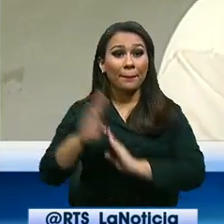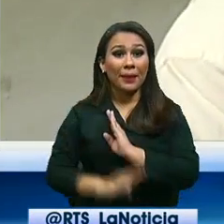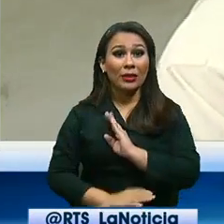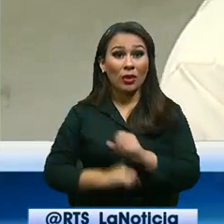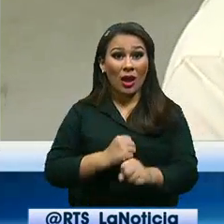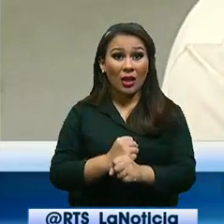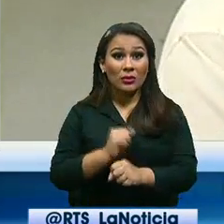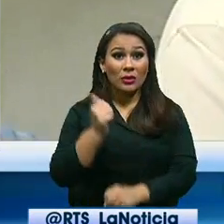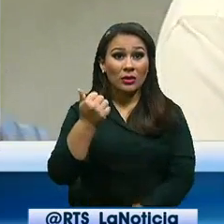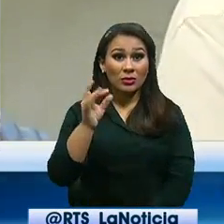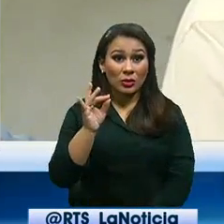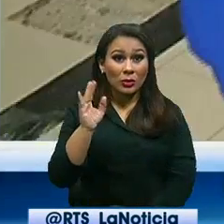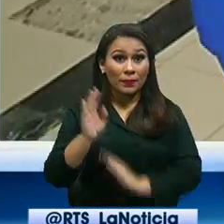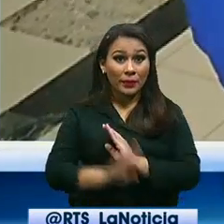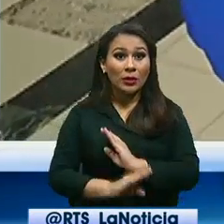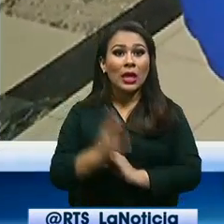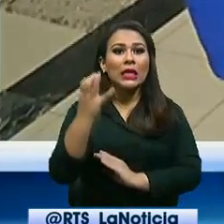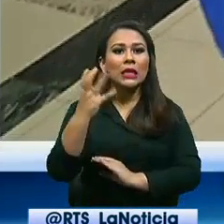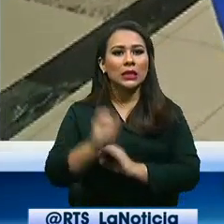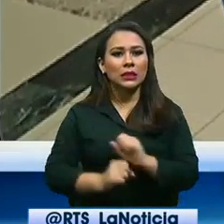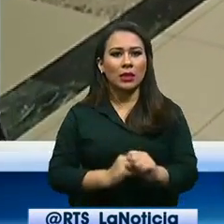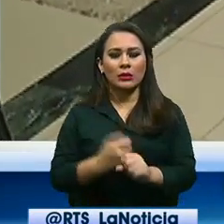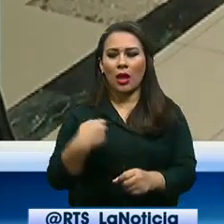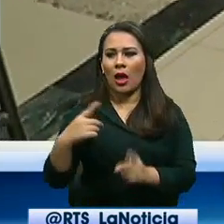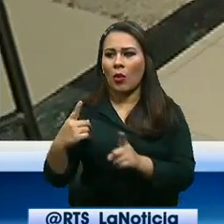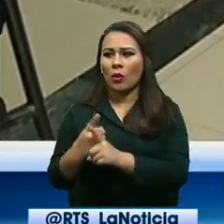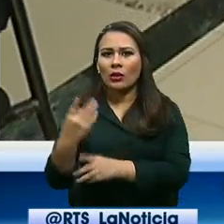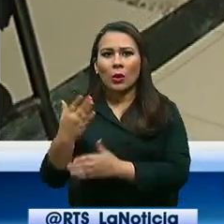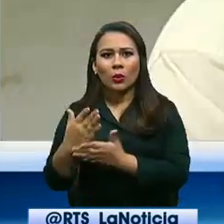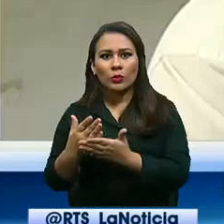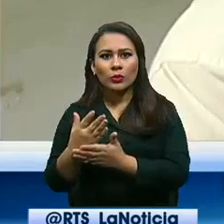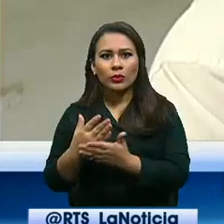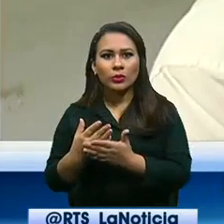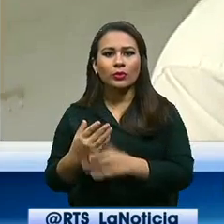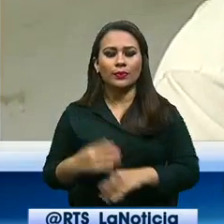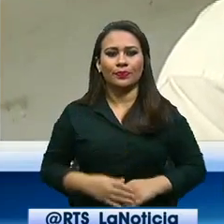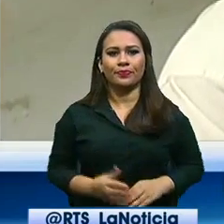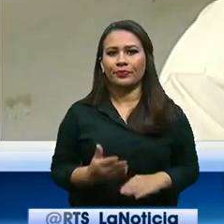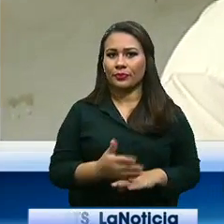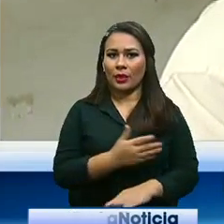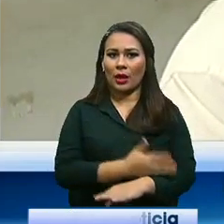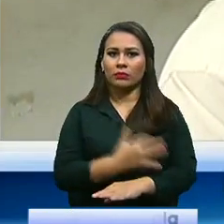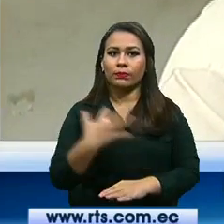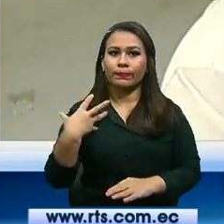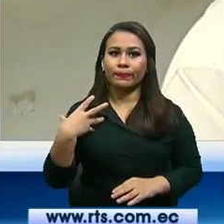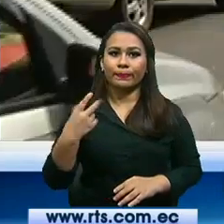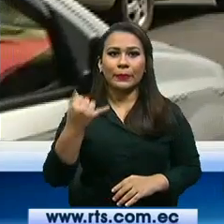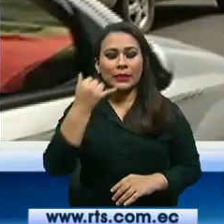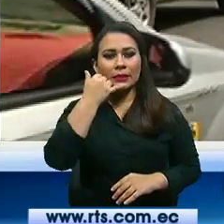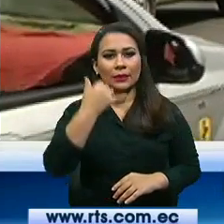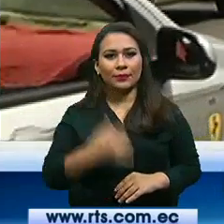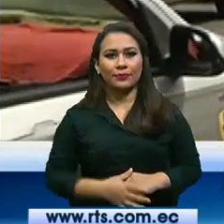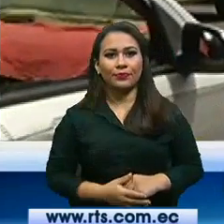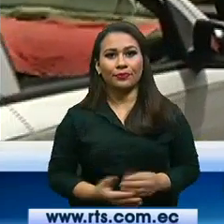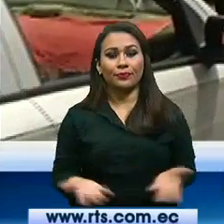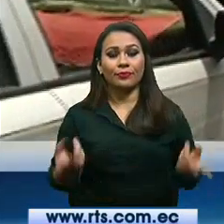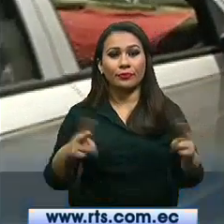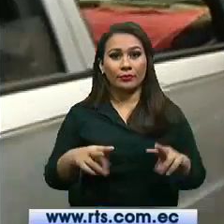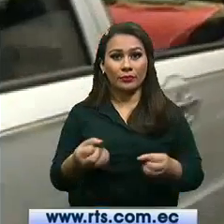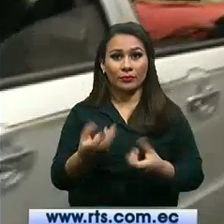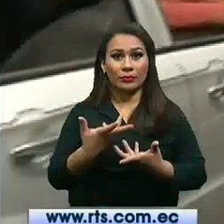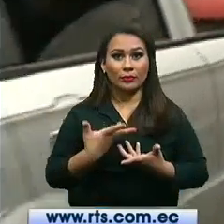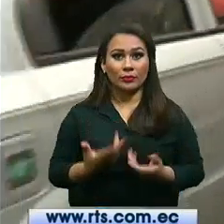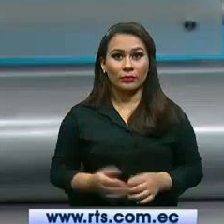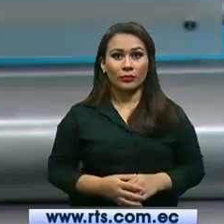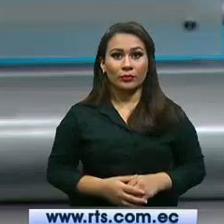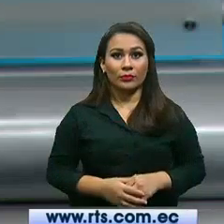además de aquello, el cuchillo que le fue encontrado objeto con el cual estaban sustrayéndole dicho celular. Informó José